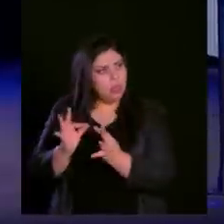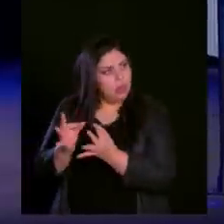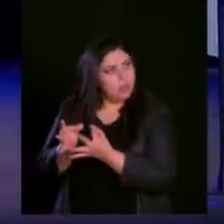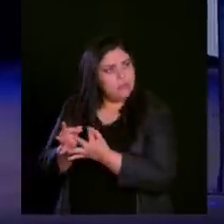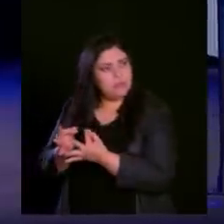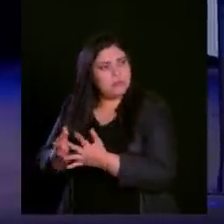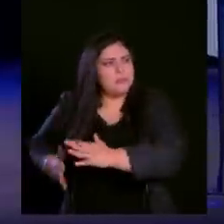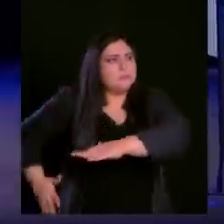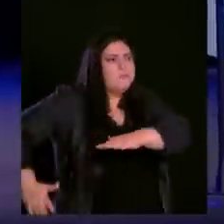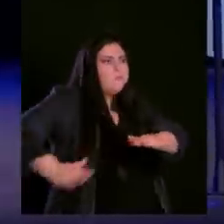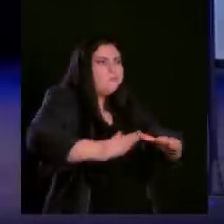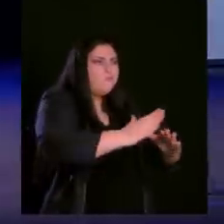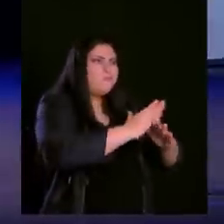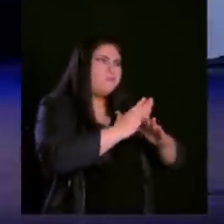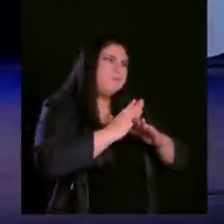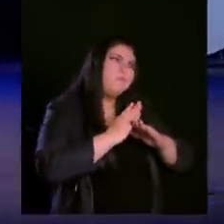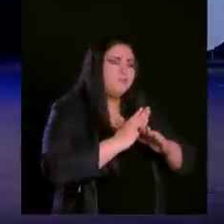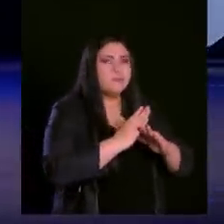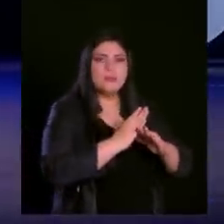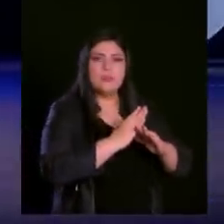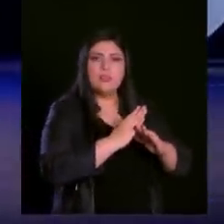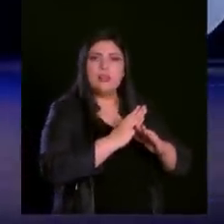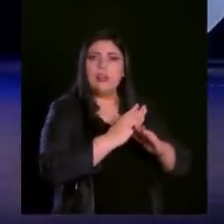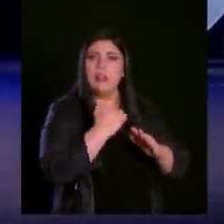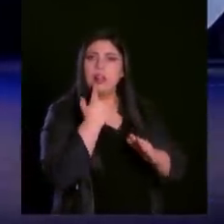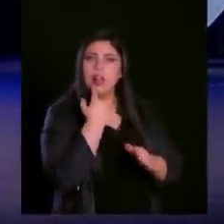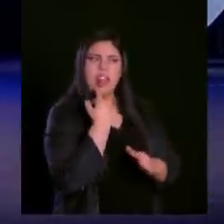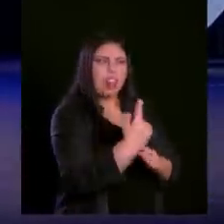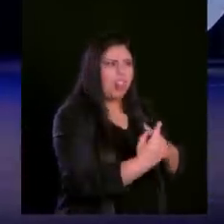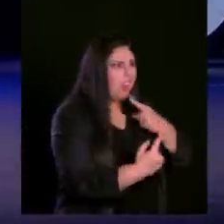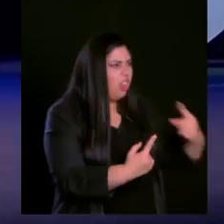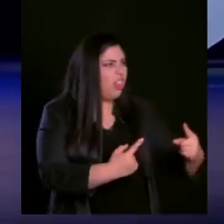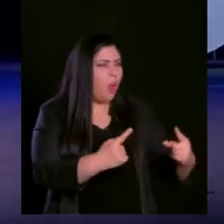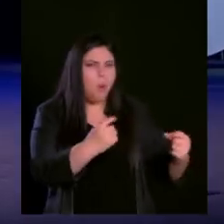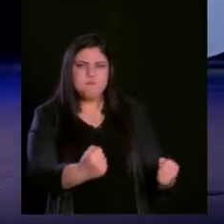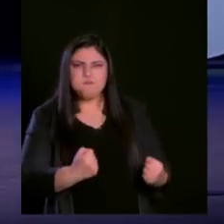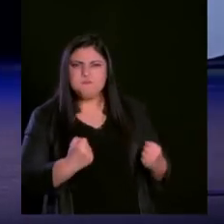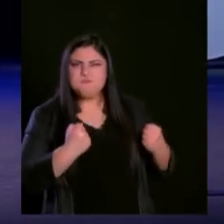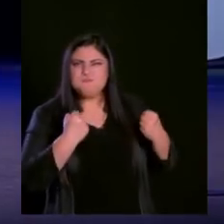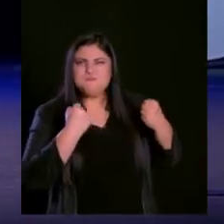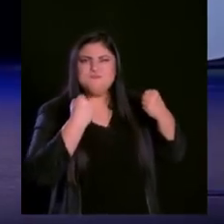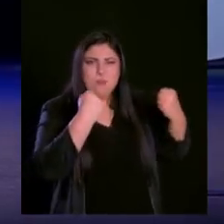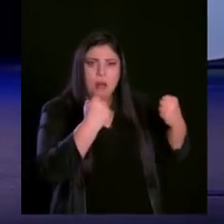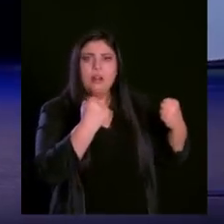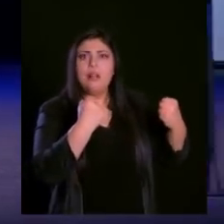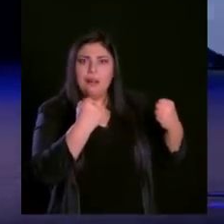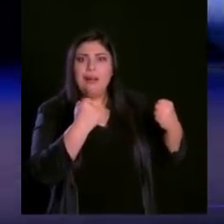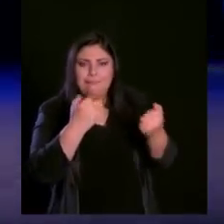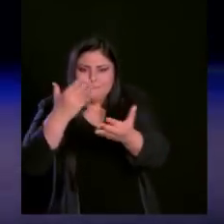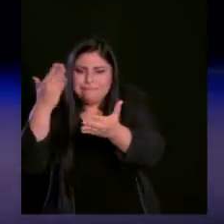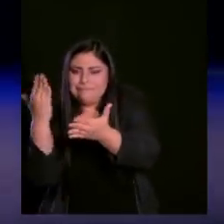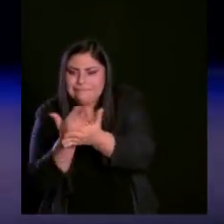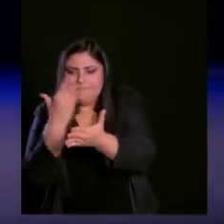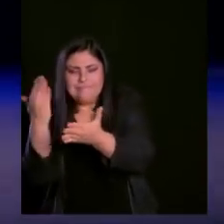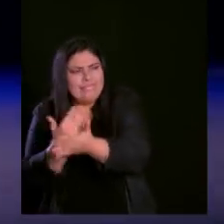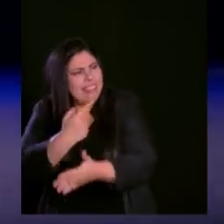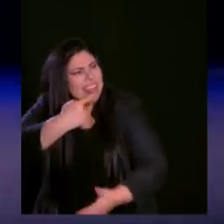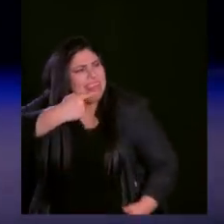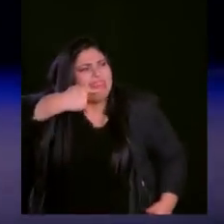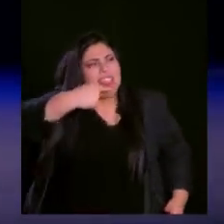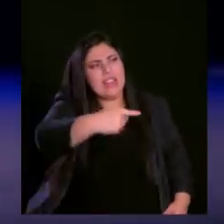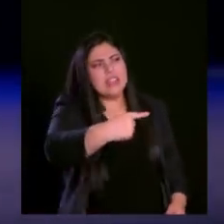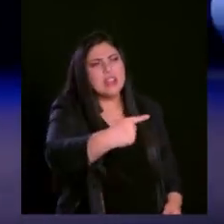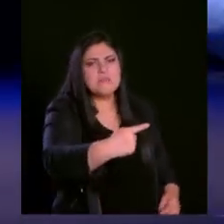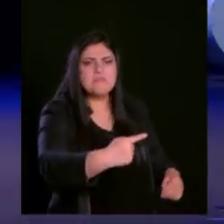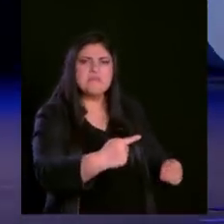a levantar a favor de tus hijos sabéis que tus palabras tienen poder y vas a definir con lo que con lo que está escrito con lo que sabes de